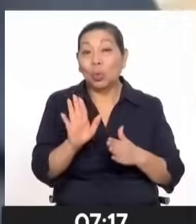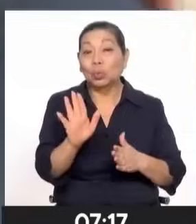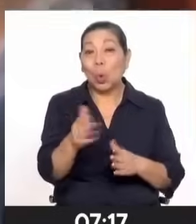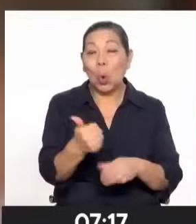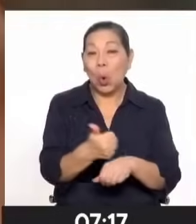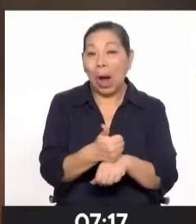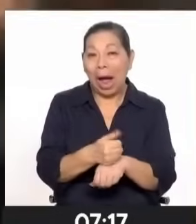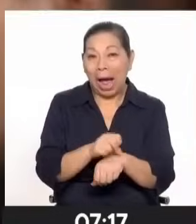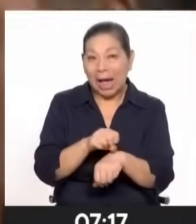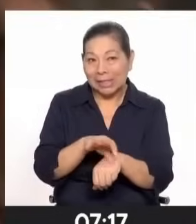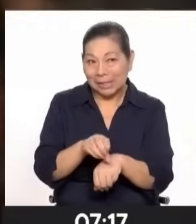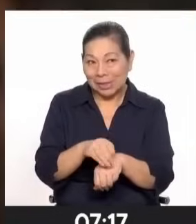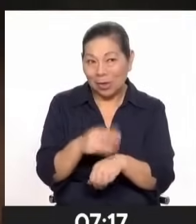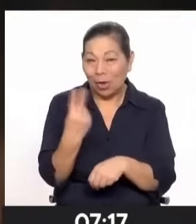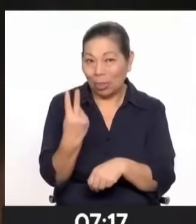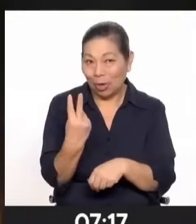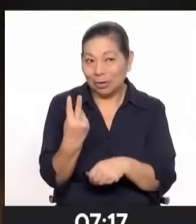asesores,